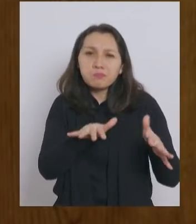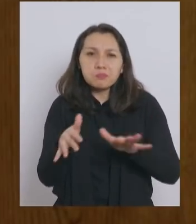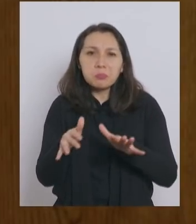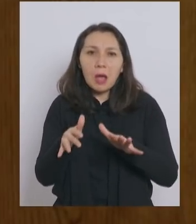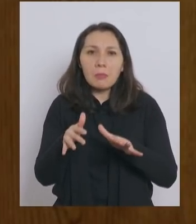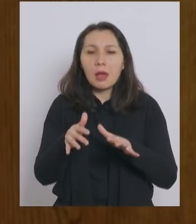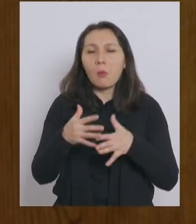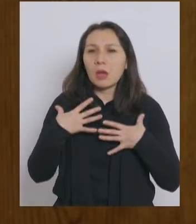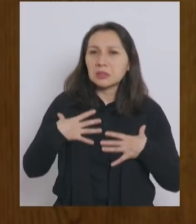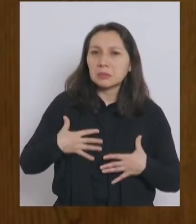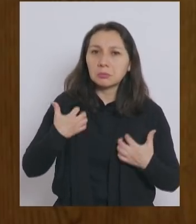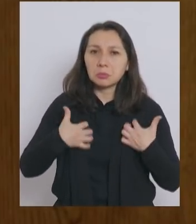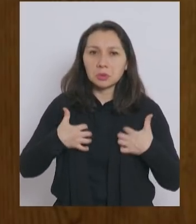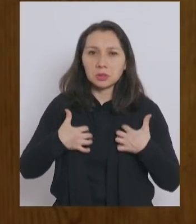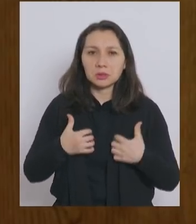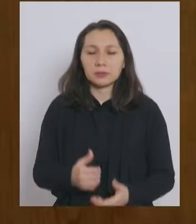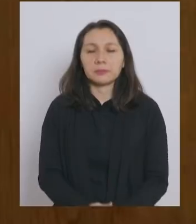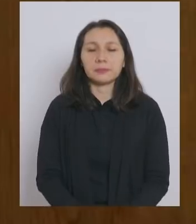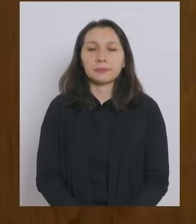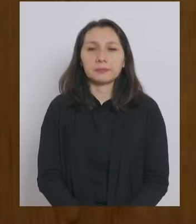moderados.